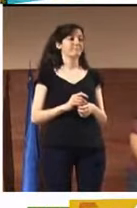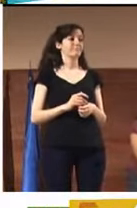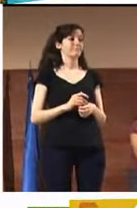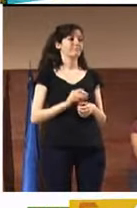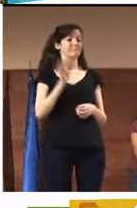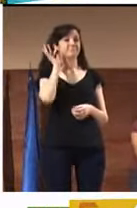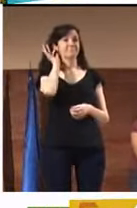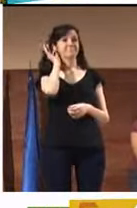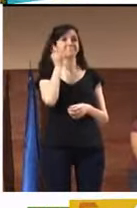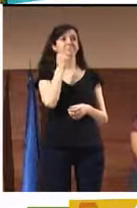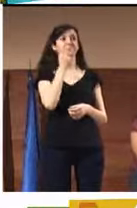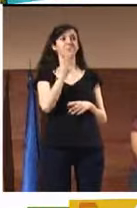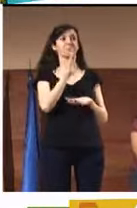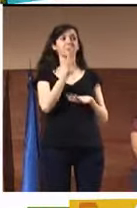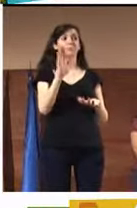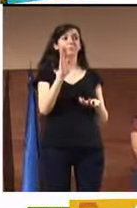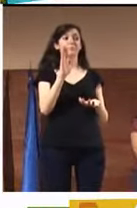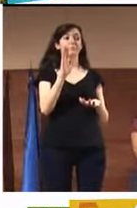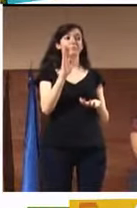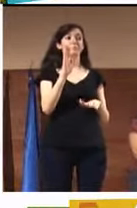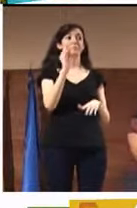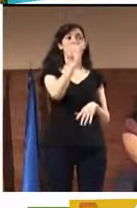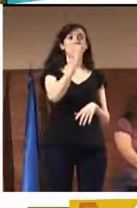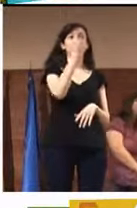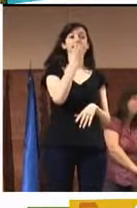Es el momento de preguntar, si queréis.